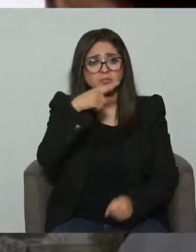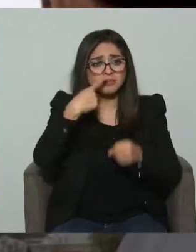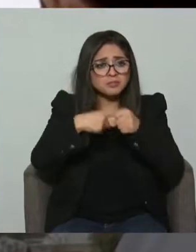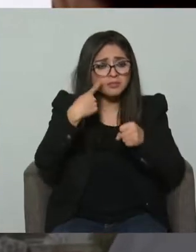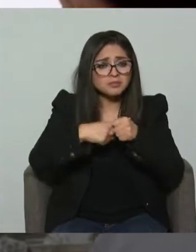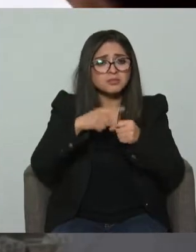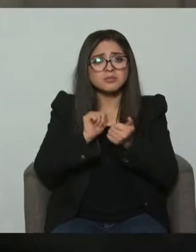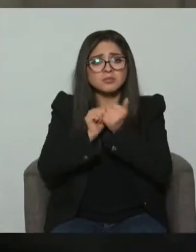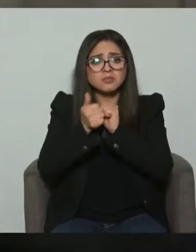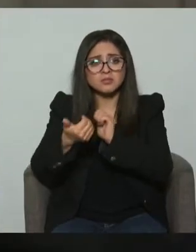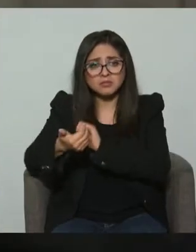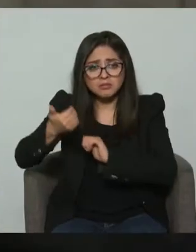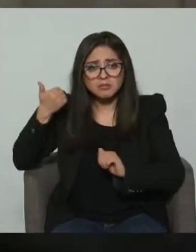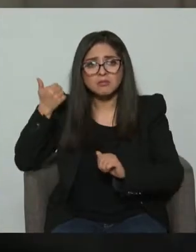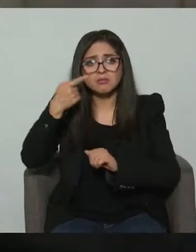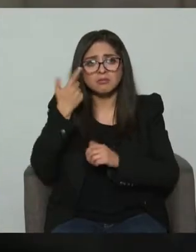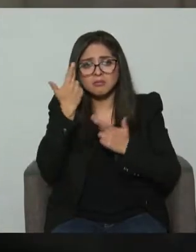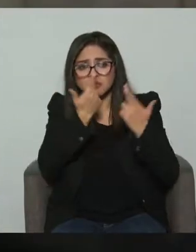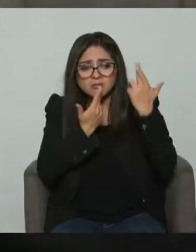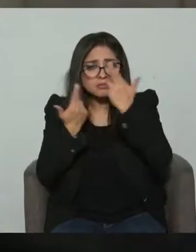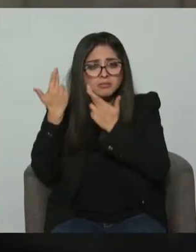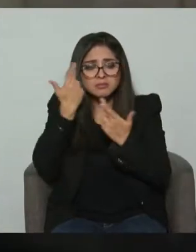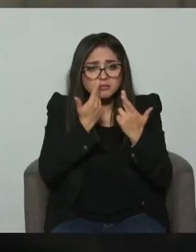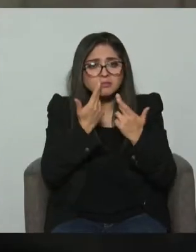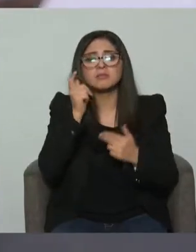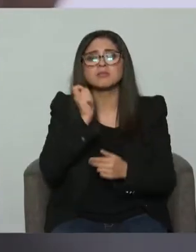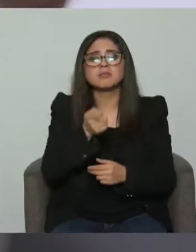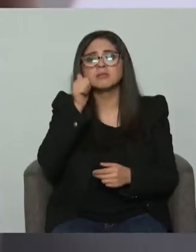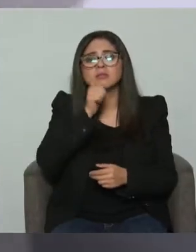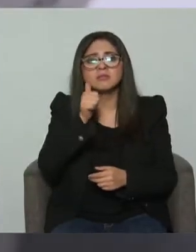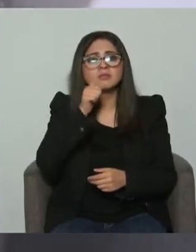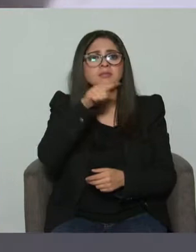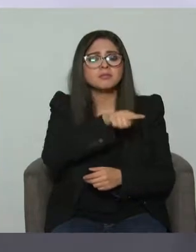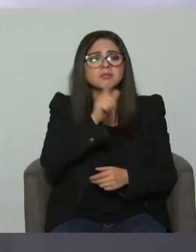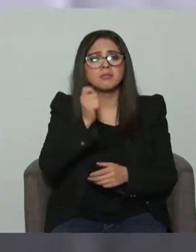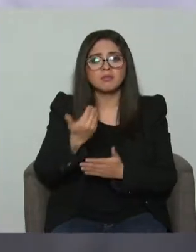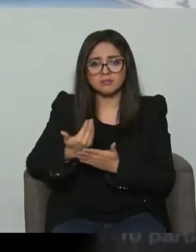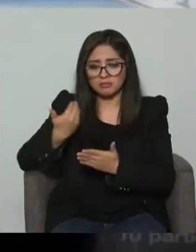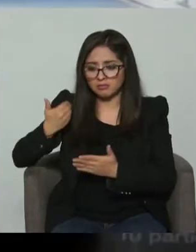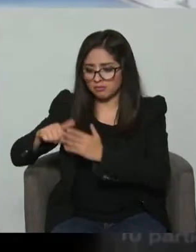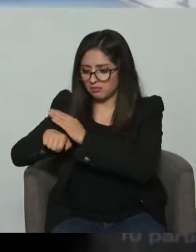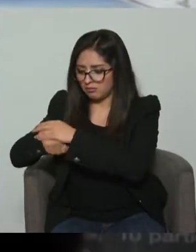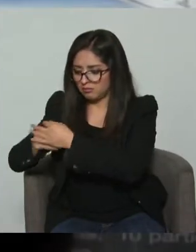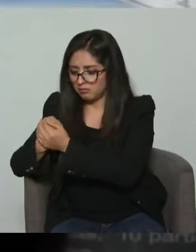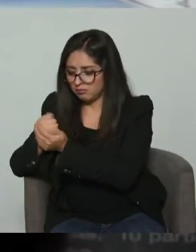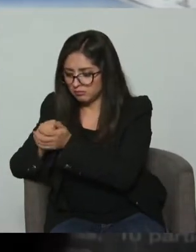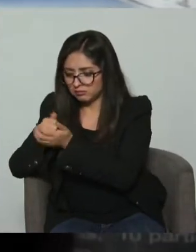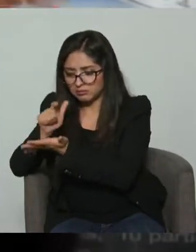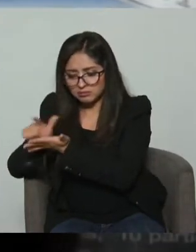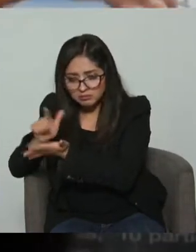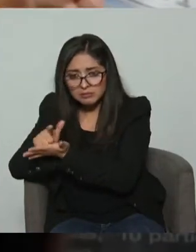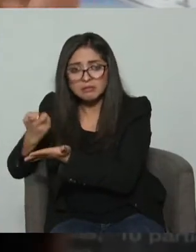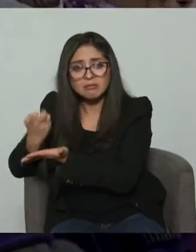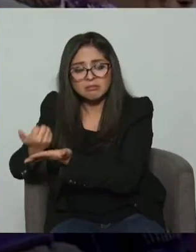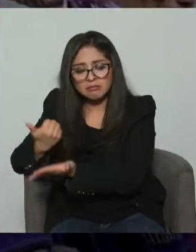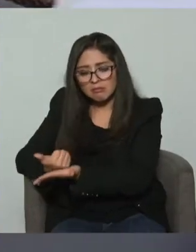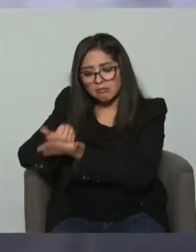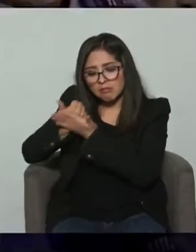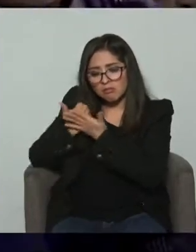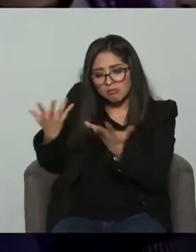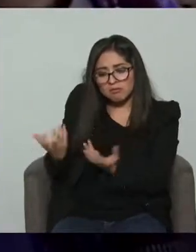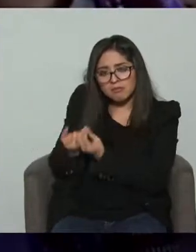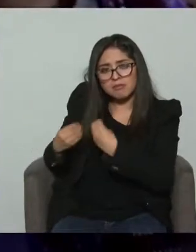incluso previéndolas. Siempre digo que ha salvado más vidas lavarse las manos que los antibióticos, es decir, la educación, que